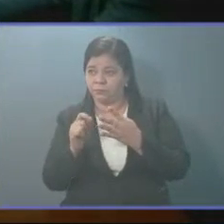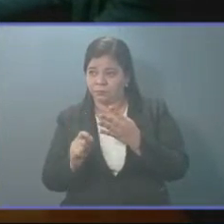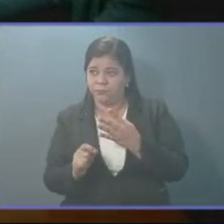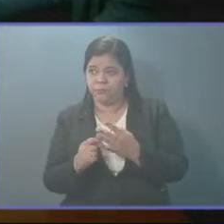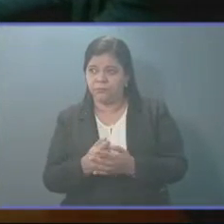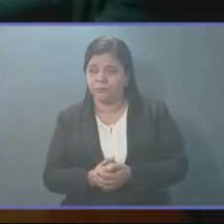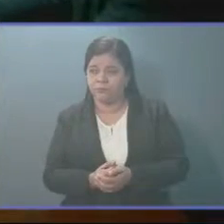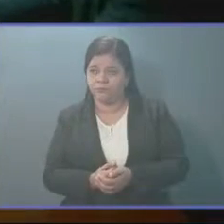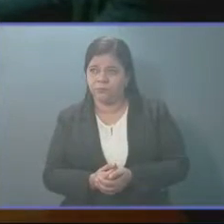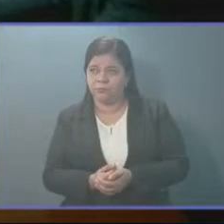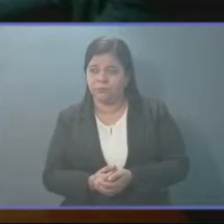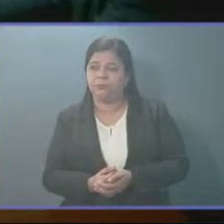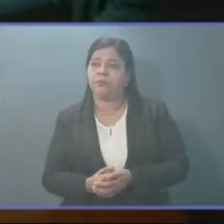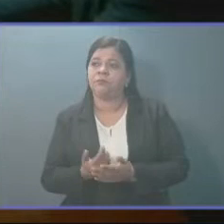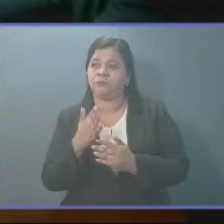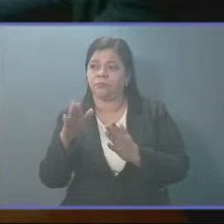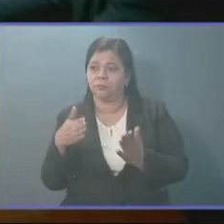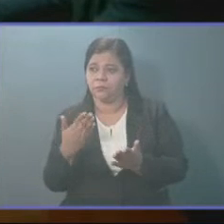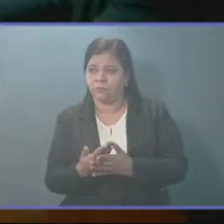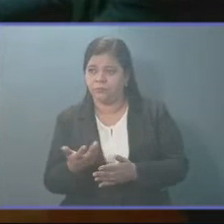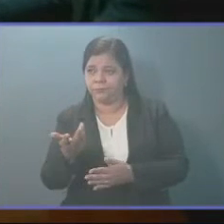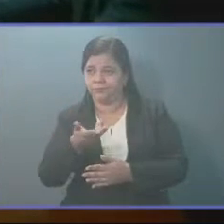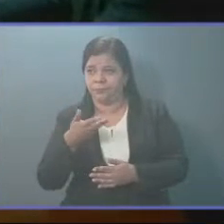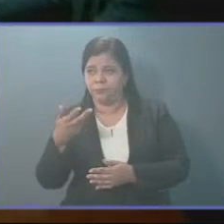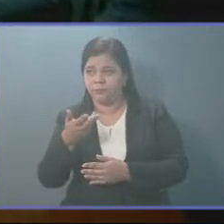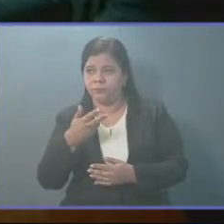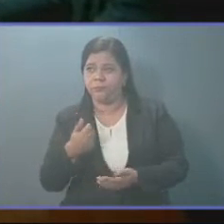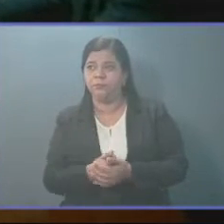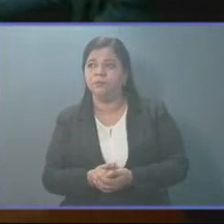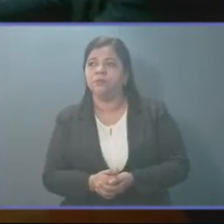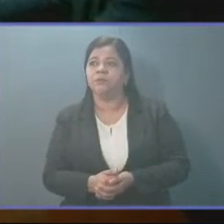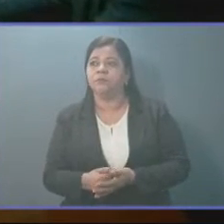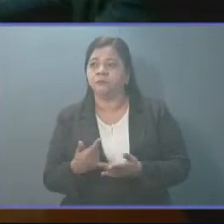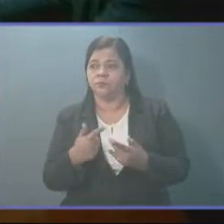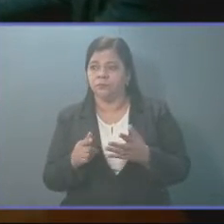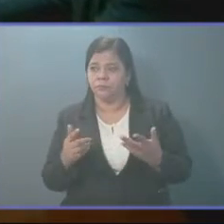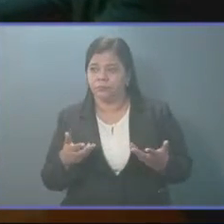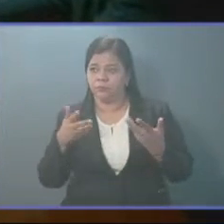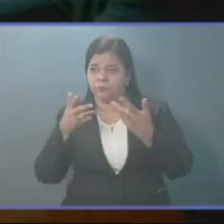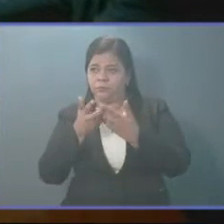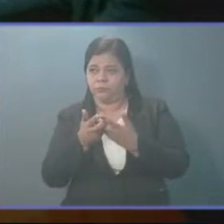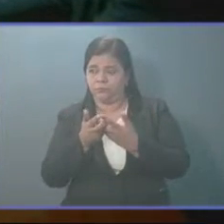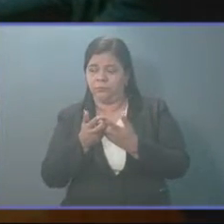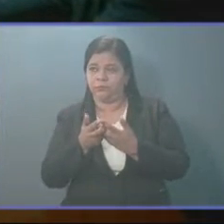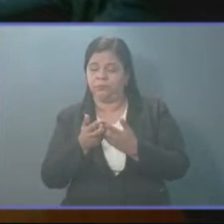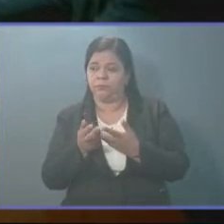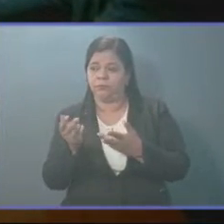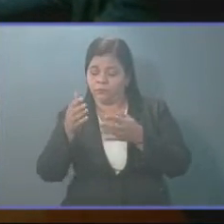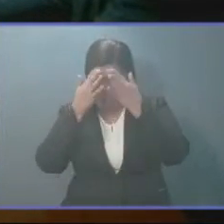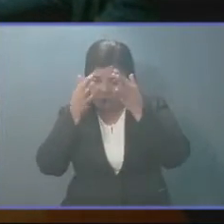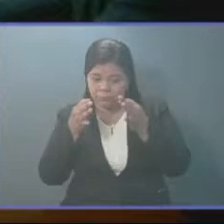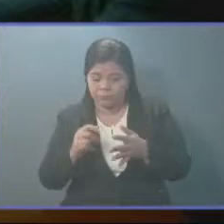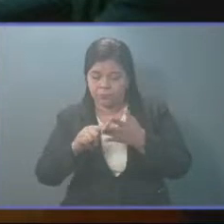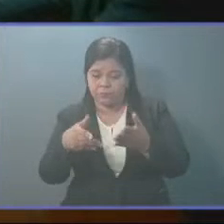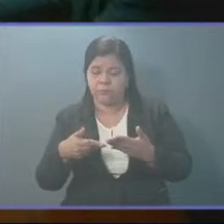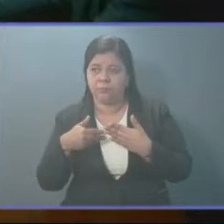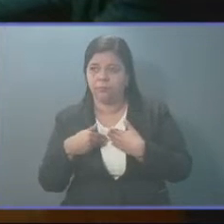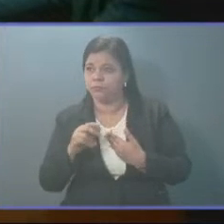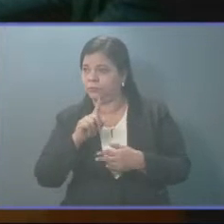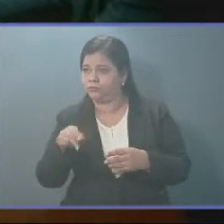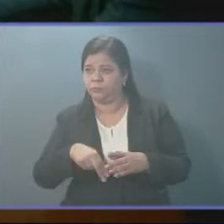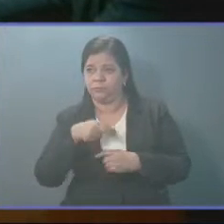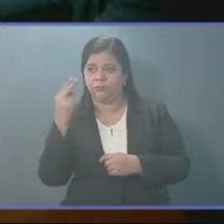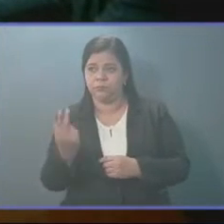Principio de ultrapetitividad. El juez o tribunal deberá reconocer y estimar en la sentencia aquellos derechos irrenunciables